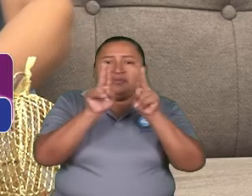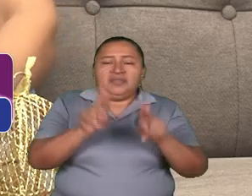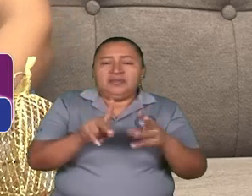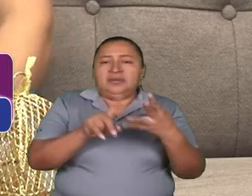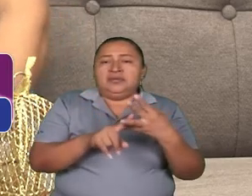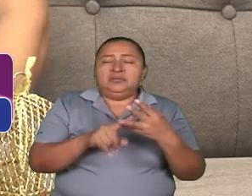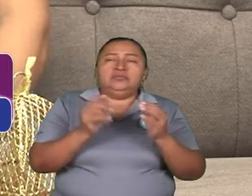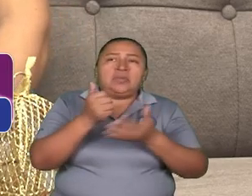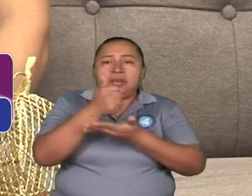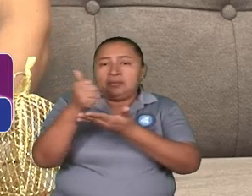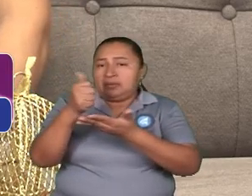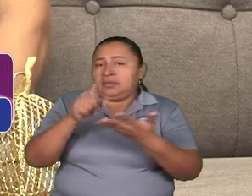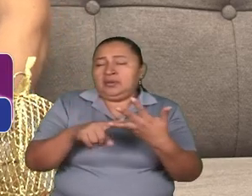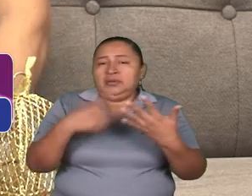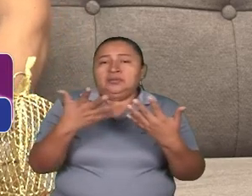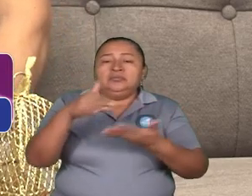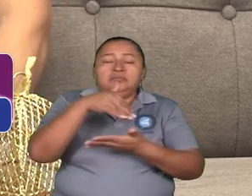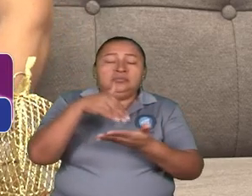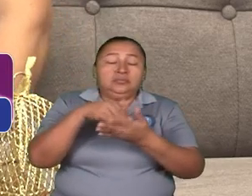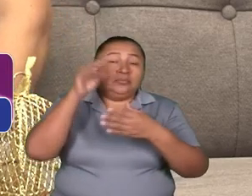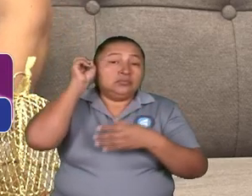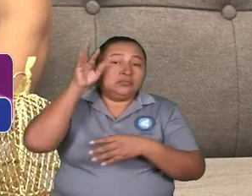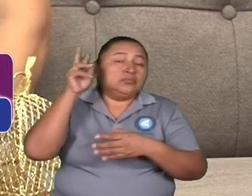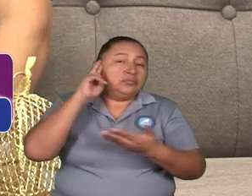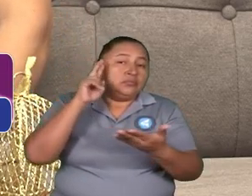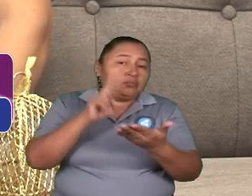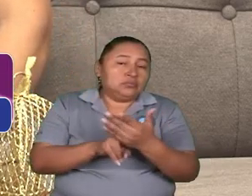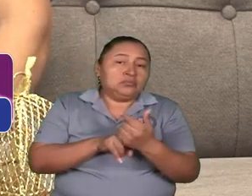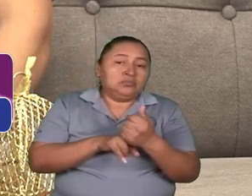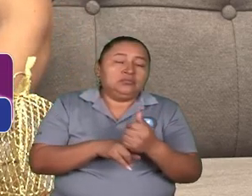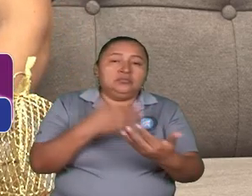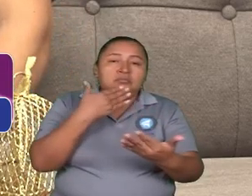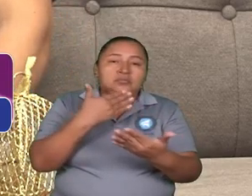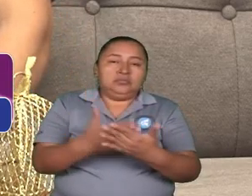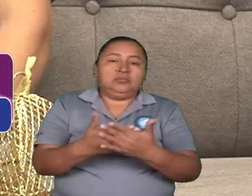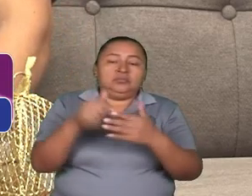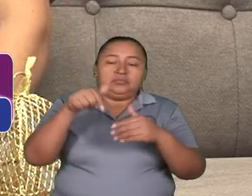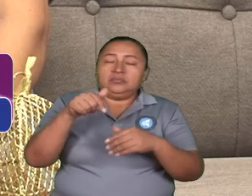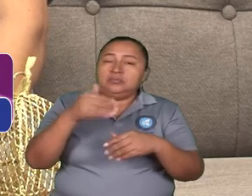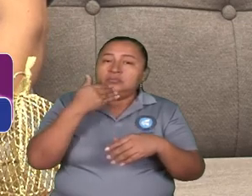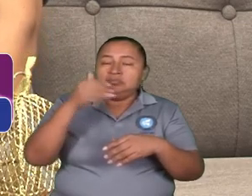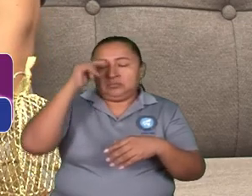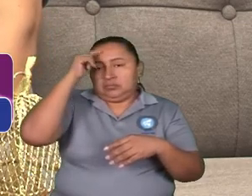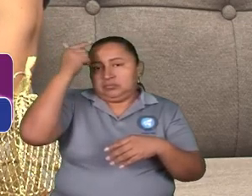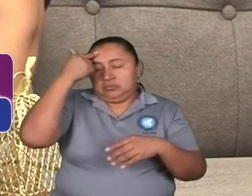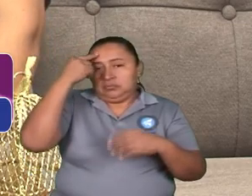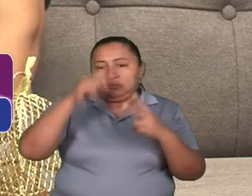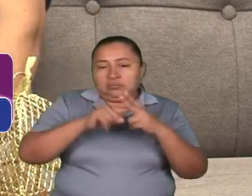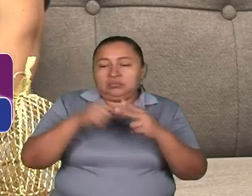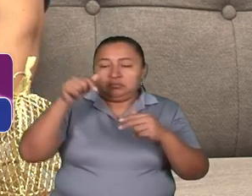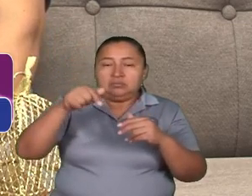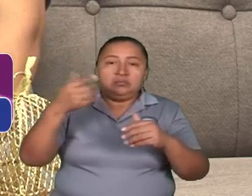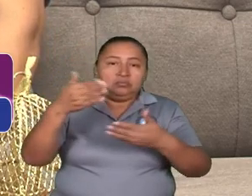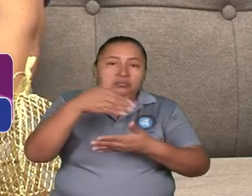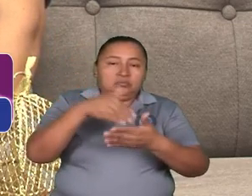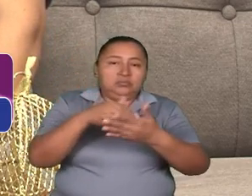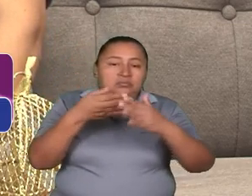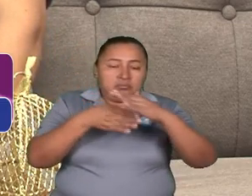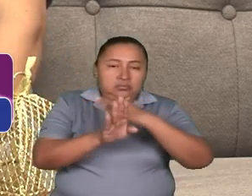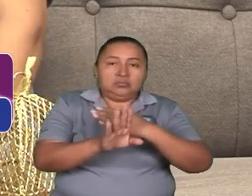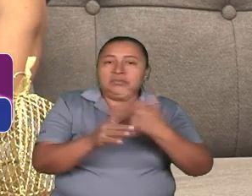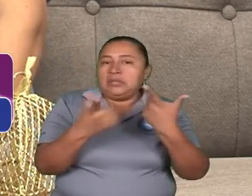recreativos. Ok, sí, estamos trabajando fuertemente, recordemos que ya estamos en esta temporada alta,